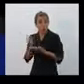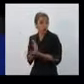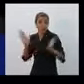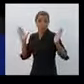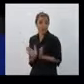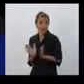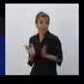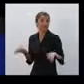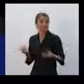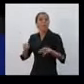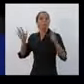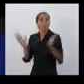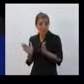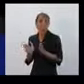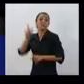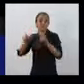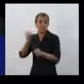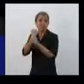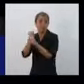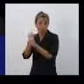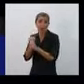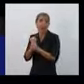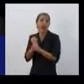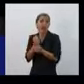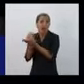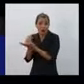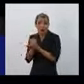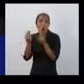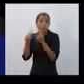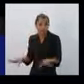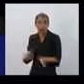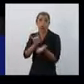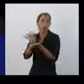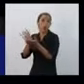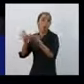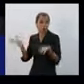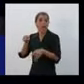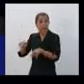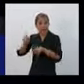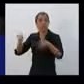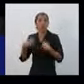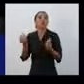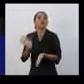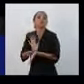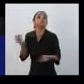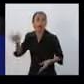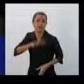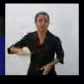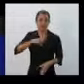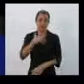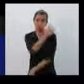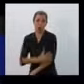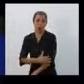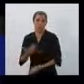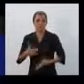afecta al desempleo y cuando afecta al desempleo genera pobres entérese presidente usted cuando termina el mandato